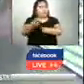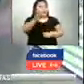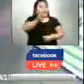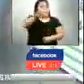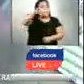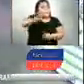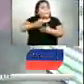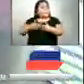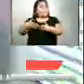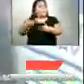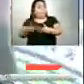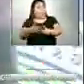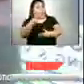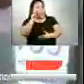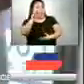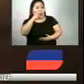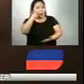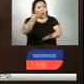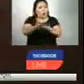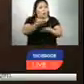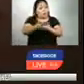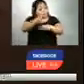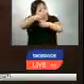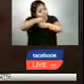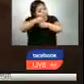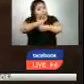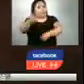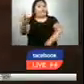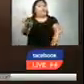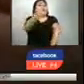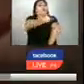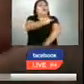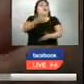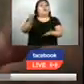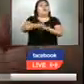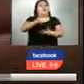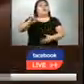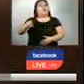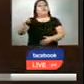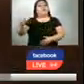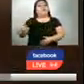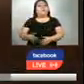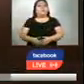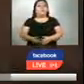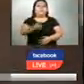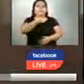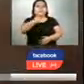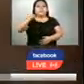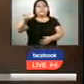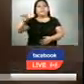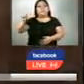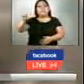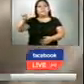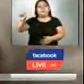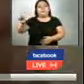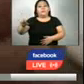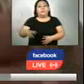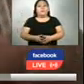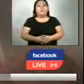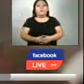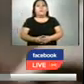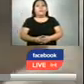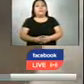2 meses. Esta es la primera evidencia de la efectividad del refuerzo de vacuna Johnson & Johnson. José Pernalete, Voz de América,